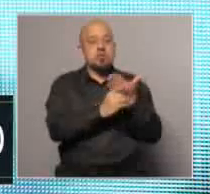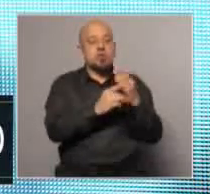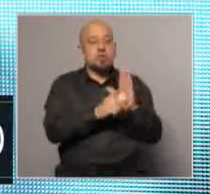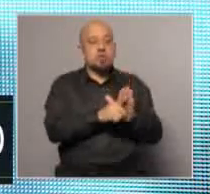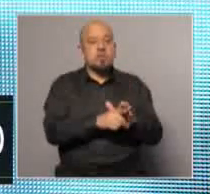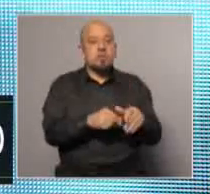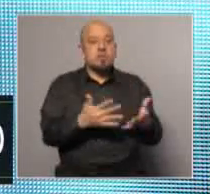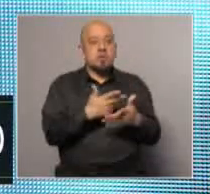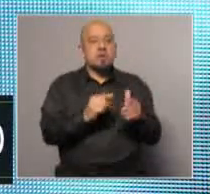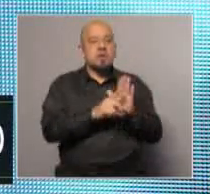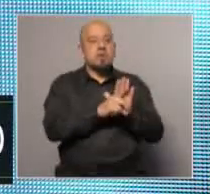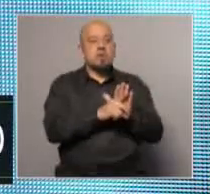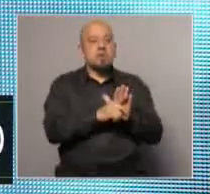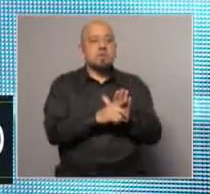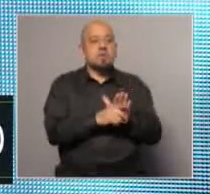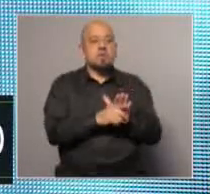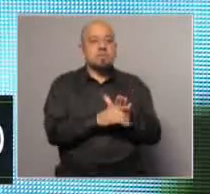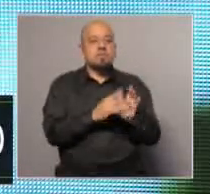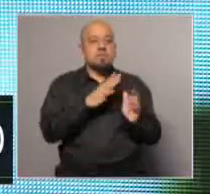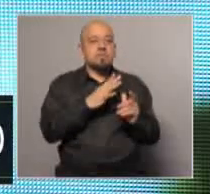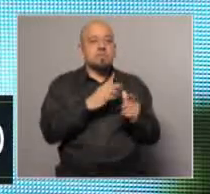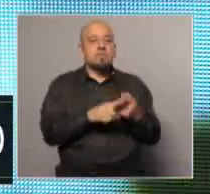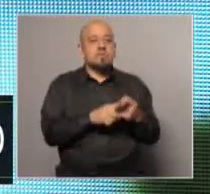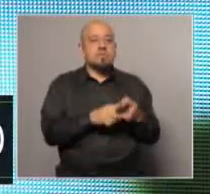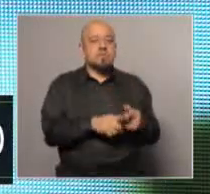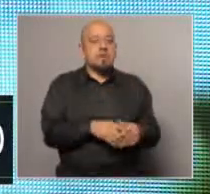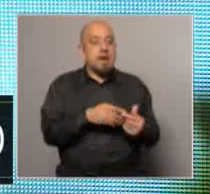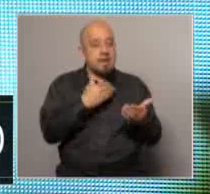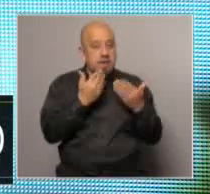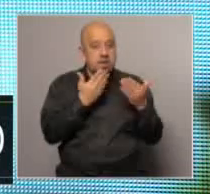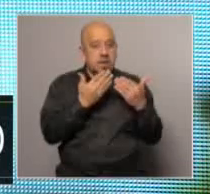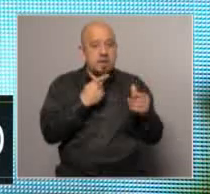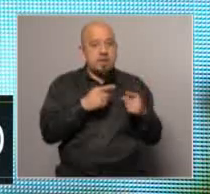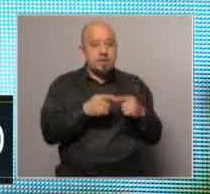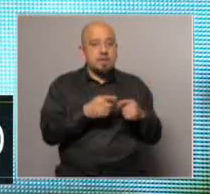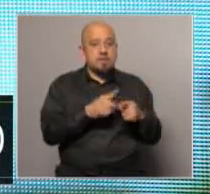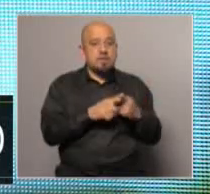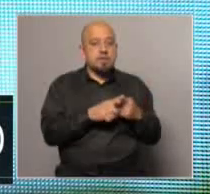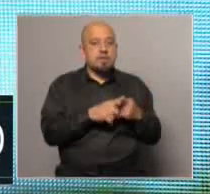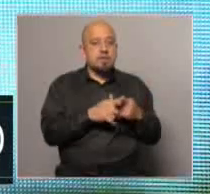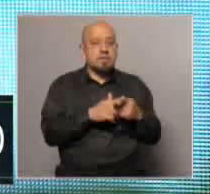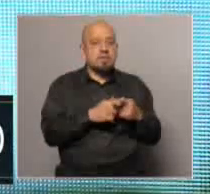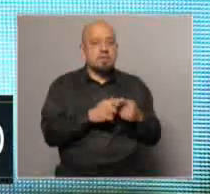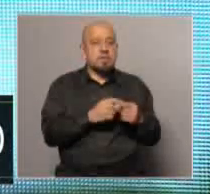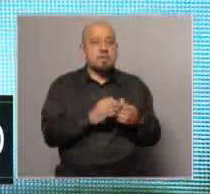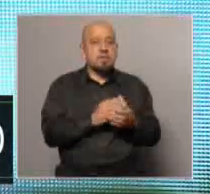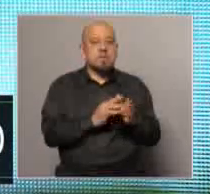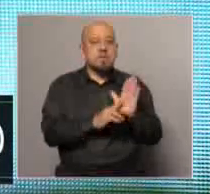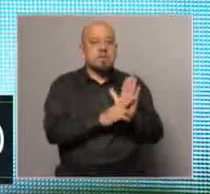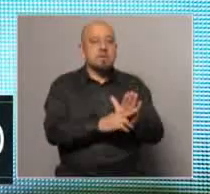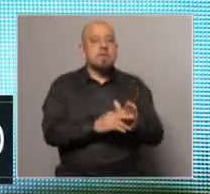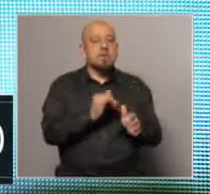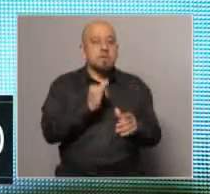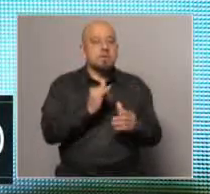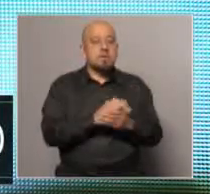oportunamente, ahora ley. Tenemos que conversar respecto a la reglamentación. Tenemos que conversar respecto a la reglamentación, sí,